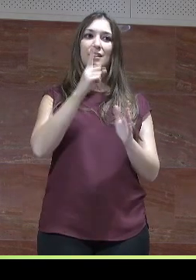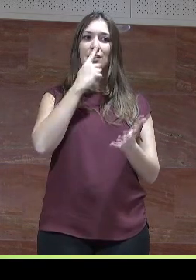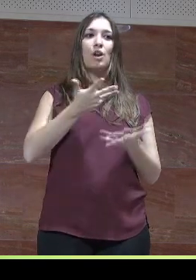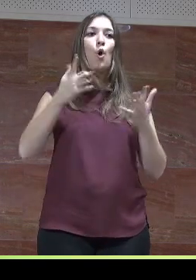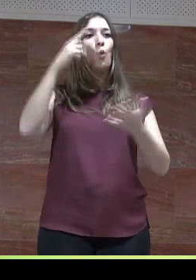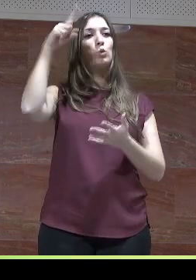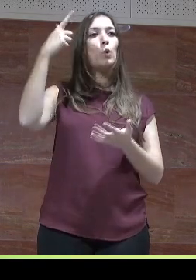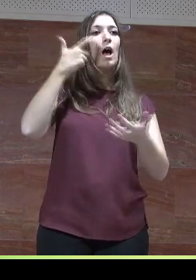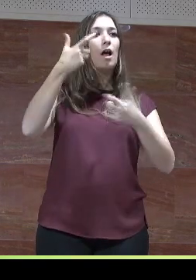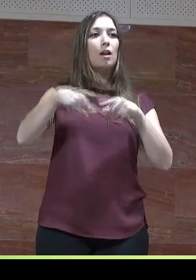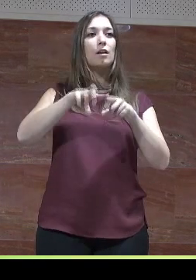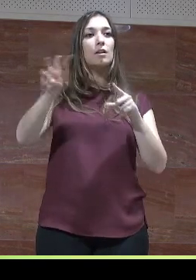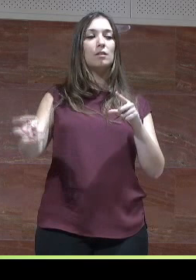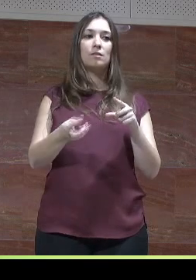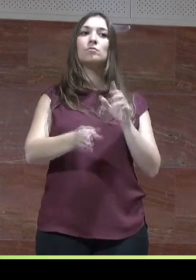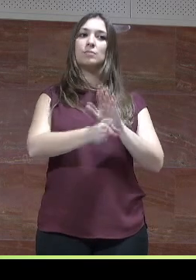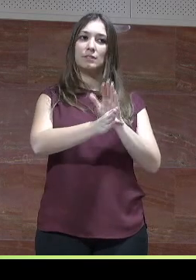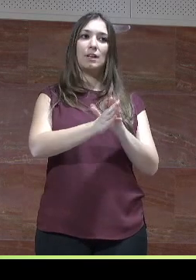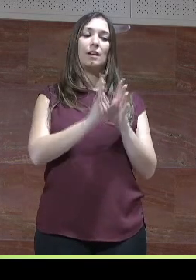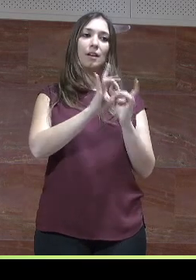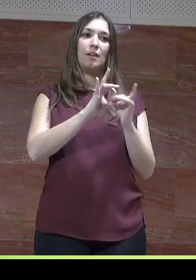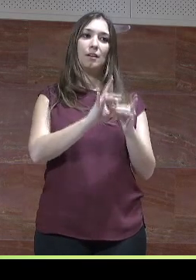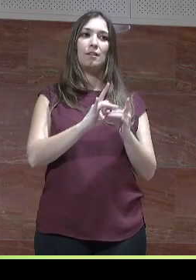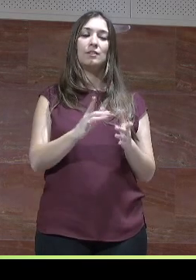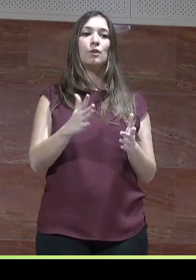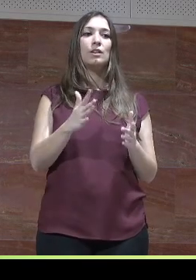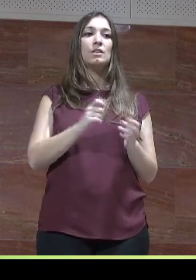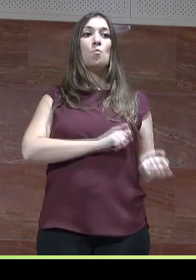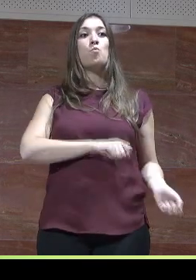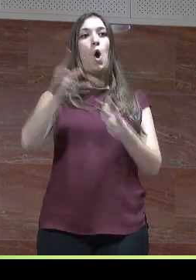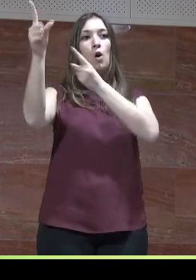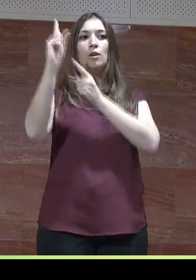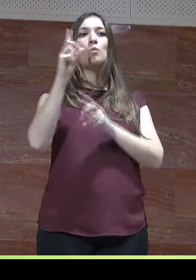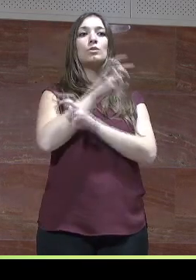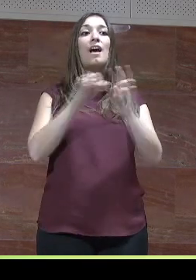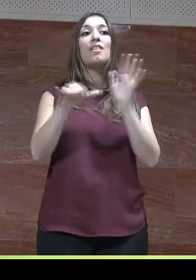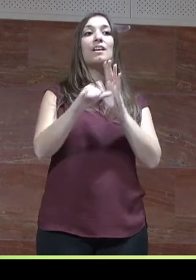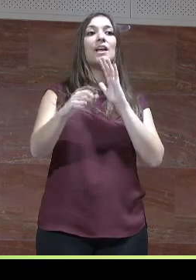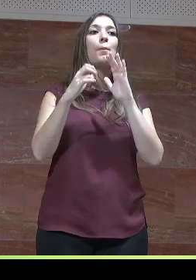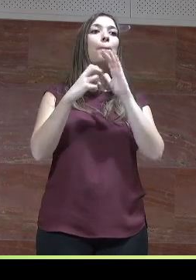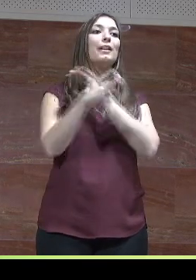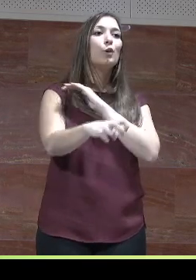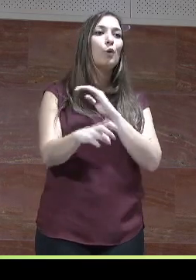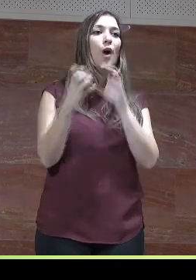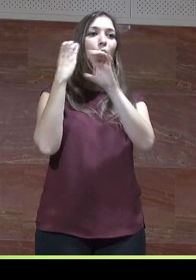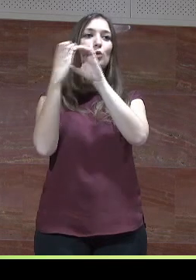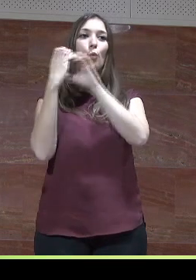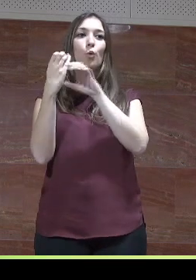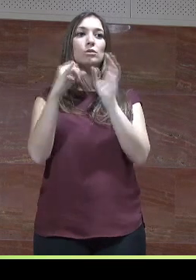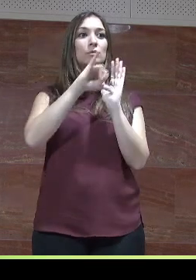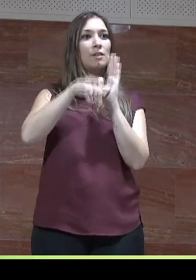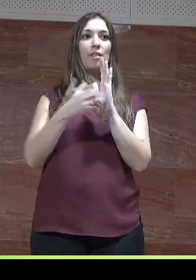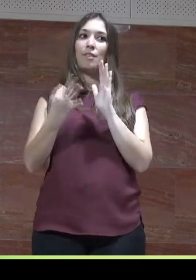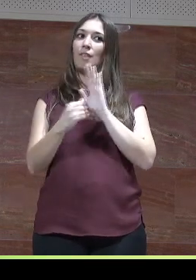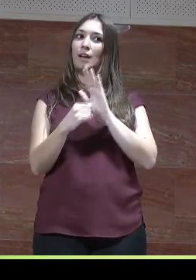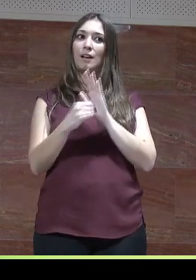culturales que eso conlleva, ¿no? Así que hay que estar cerca de un metro, de autobuses y todo eso. Eso